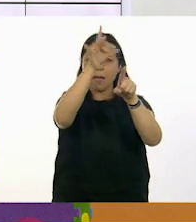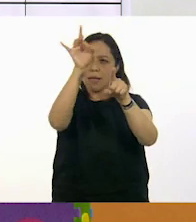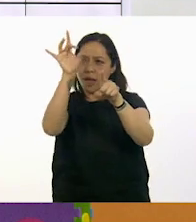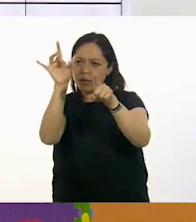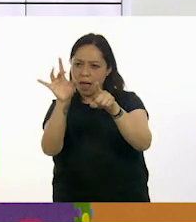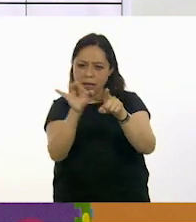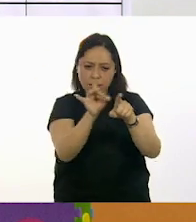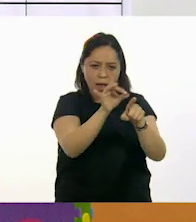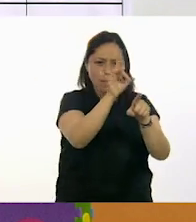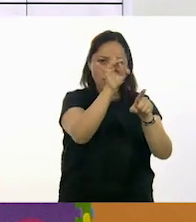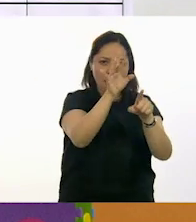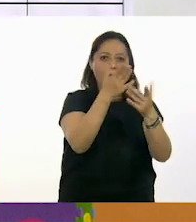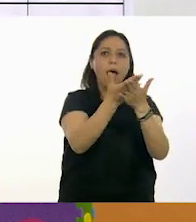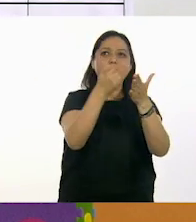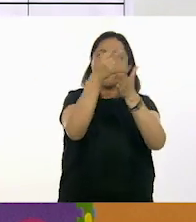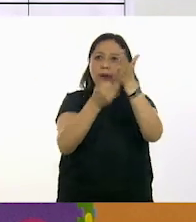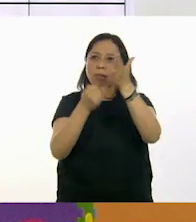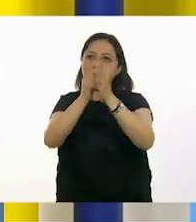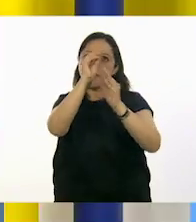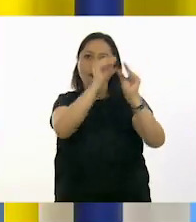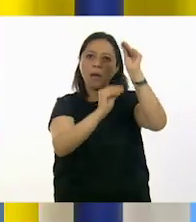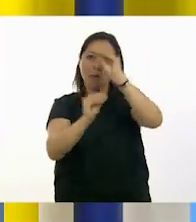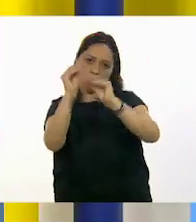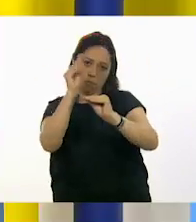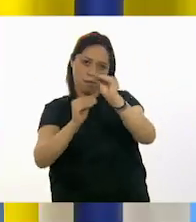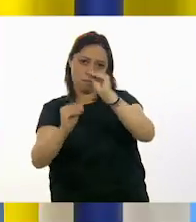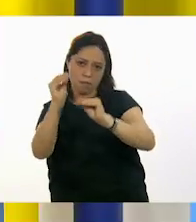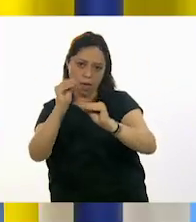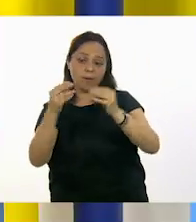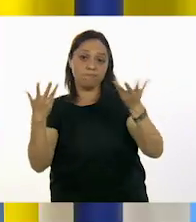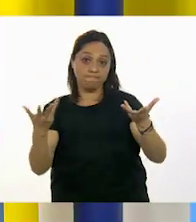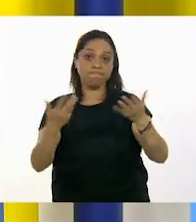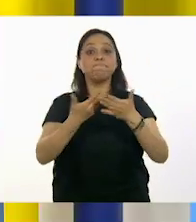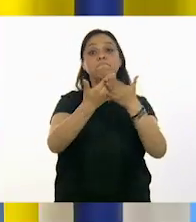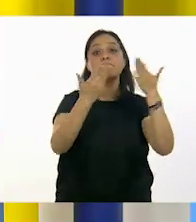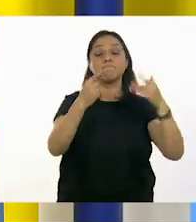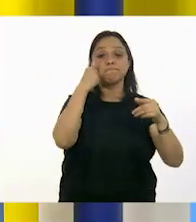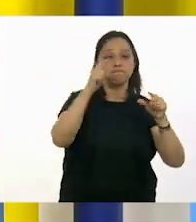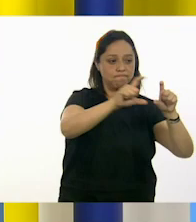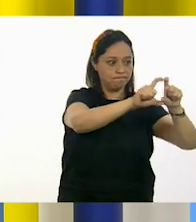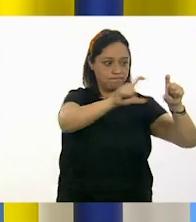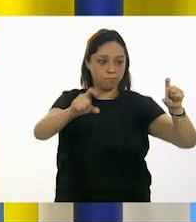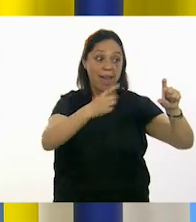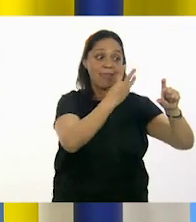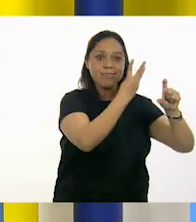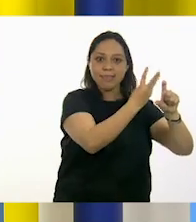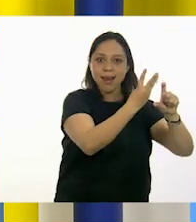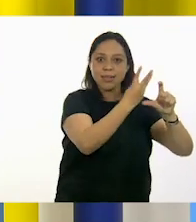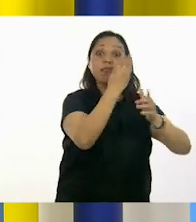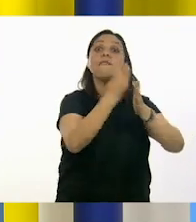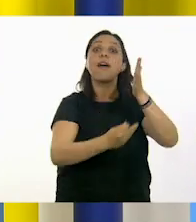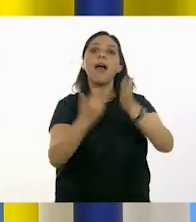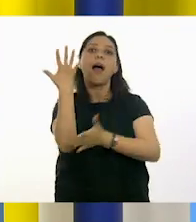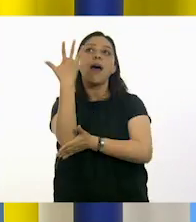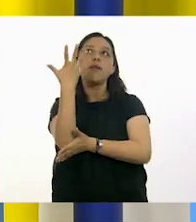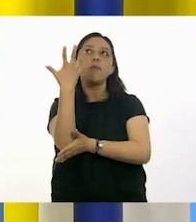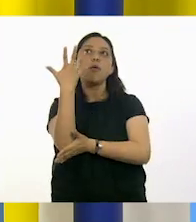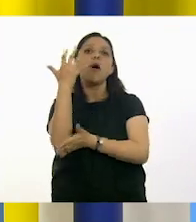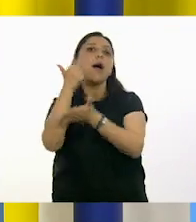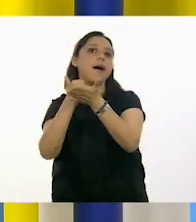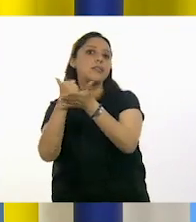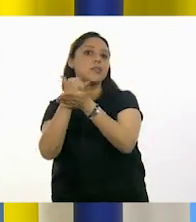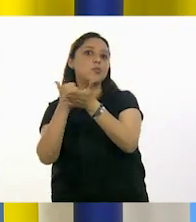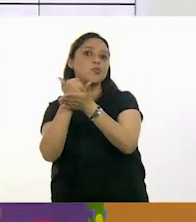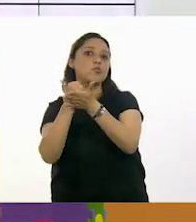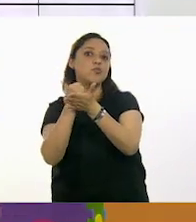nuestros frutos. Continuando con el número 3, podemos ver que nos hace falta el 3 en el árbol azul. En este caso, el 3